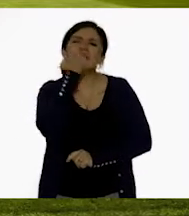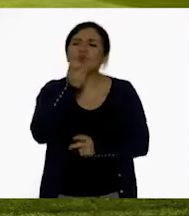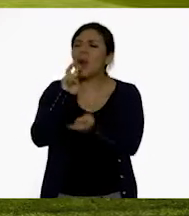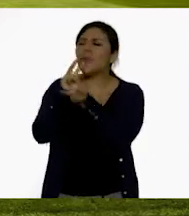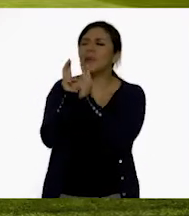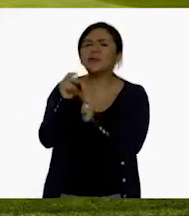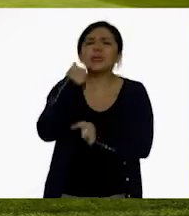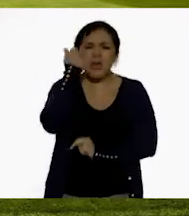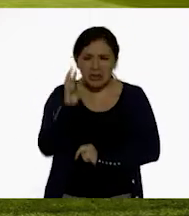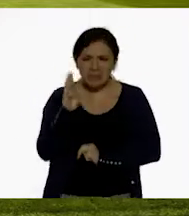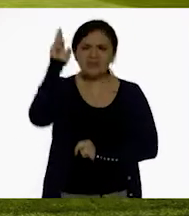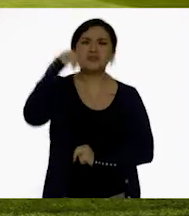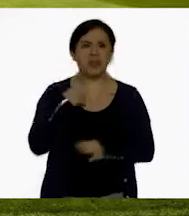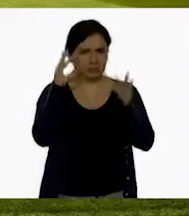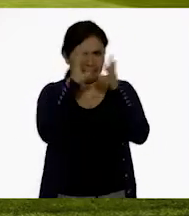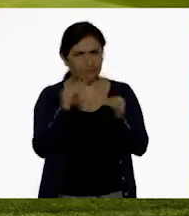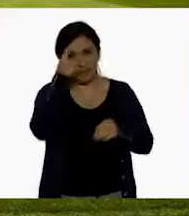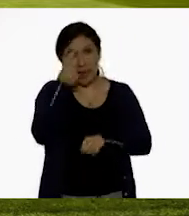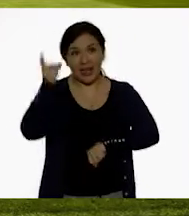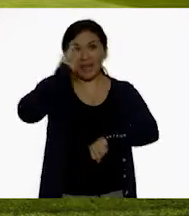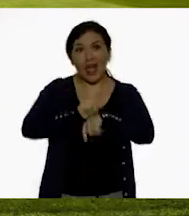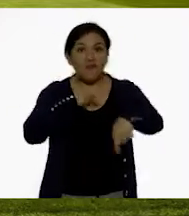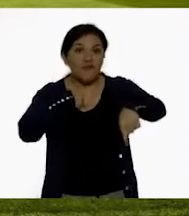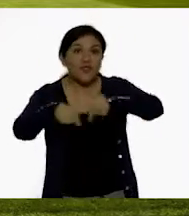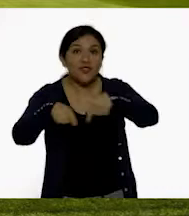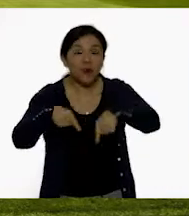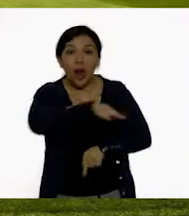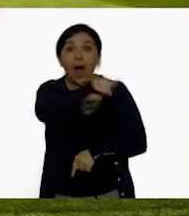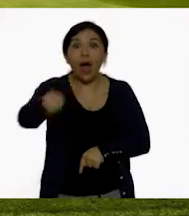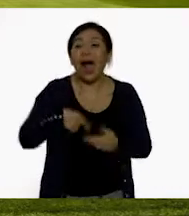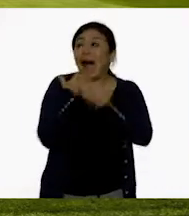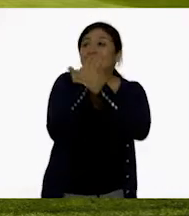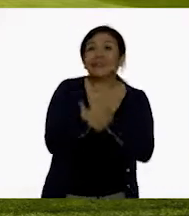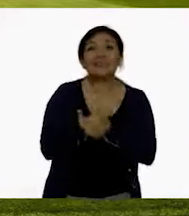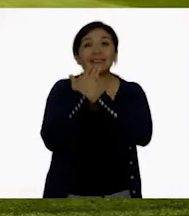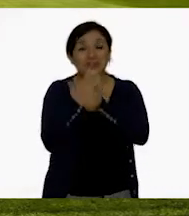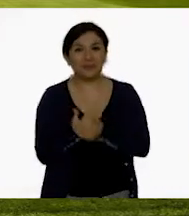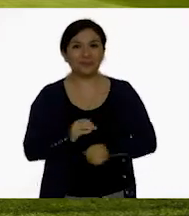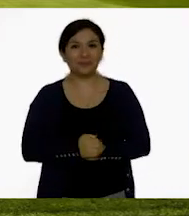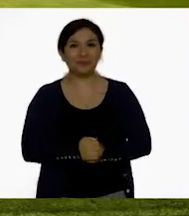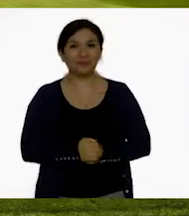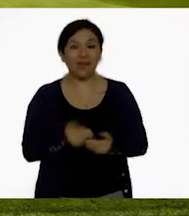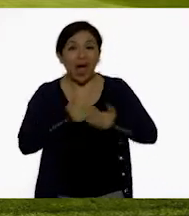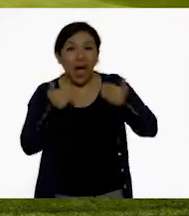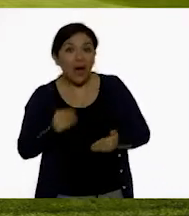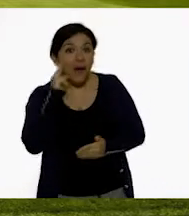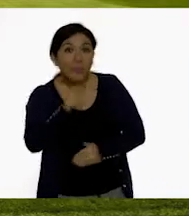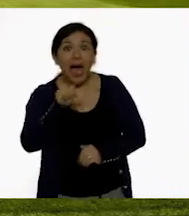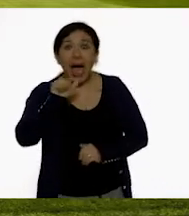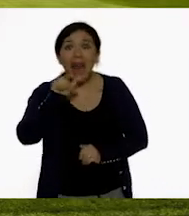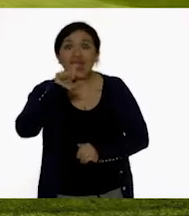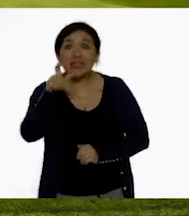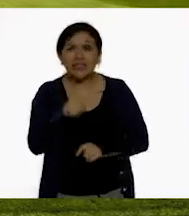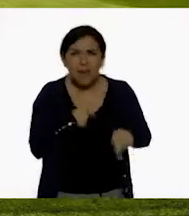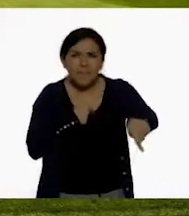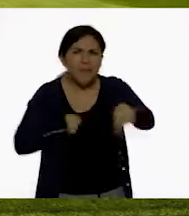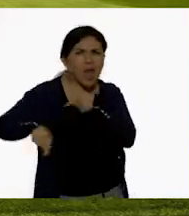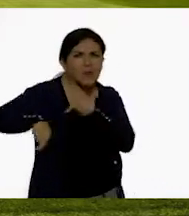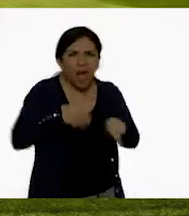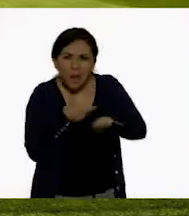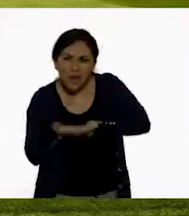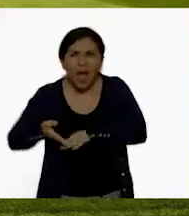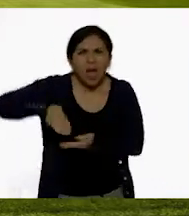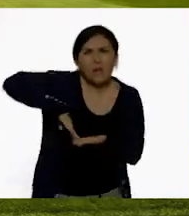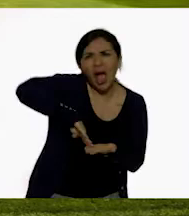se propuso para narrar la final. Y como todos esperaban... En este momento Alexis toma la pelota, hace un quiebre, se quita